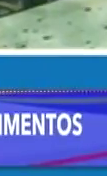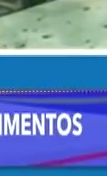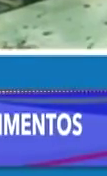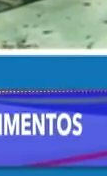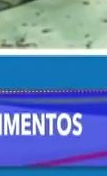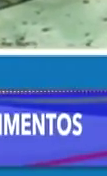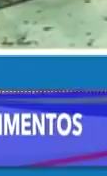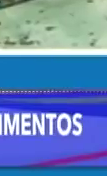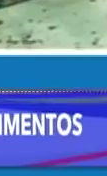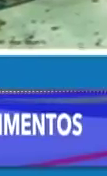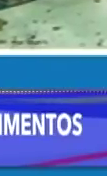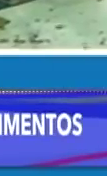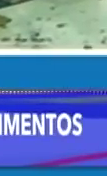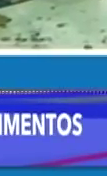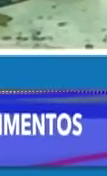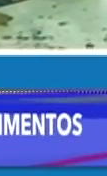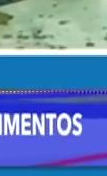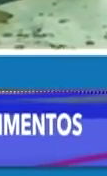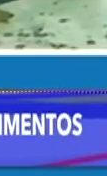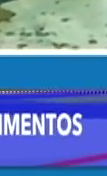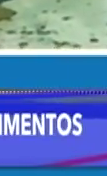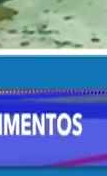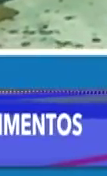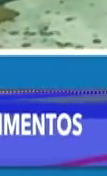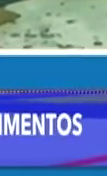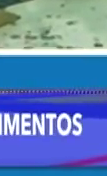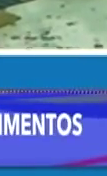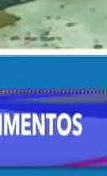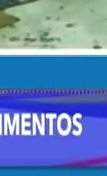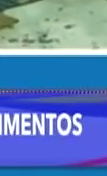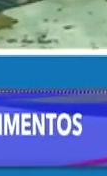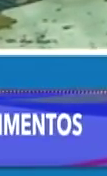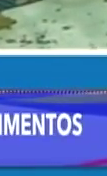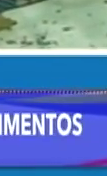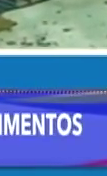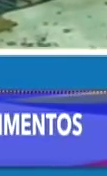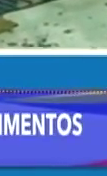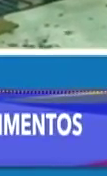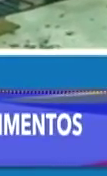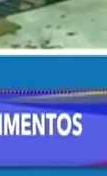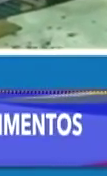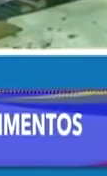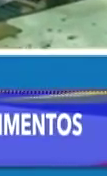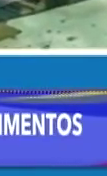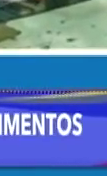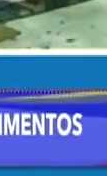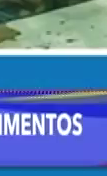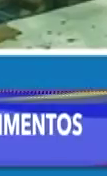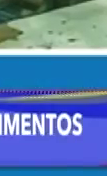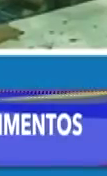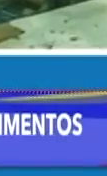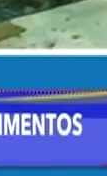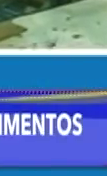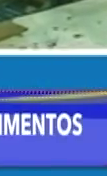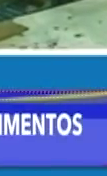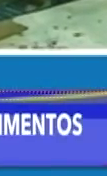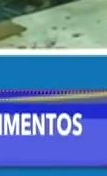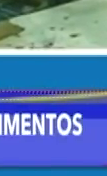no contra maduro que las sanciones contra maduro la persecución contra maduro no es contra maduro